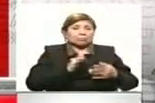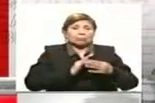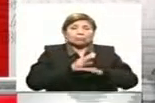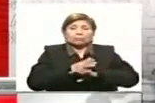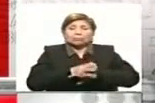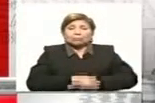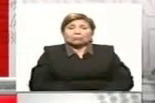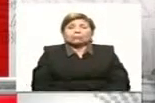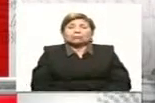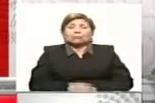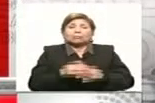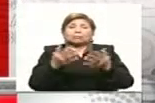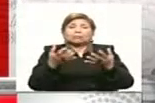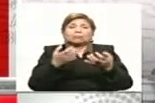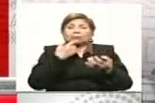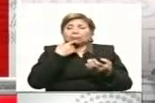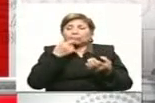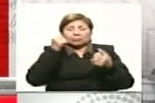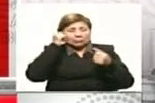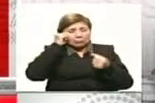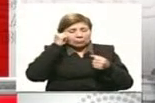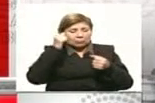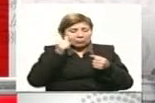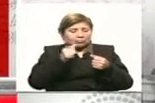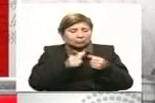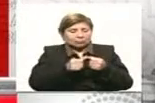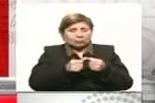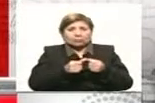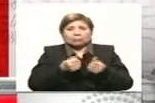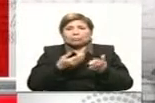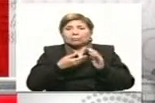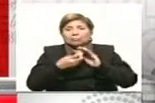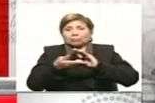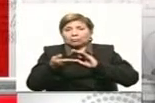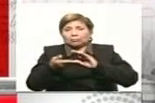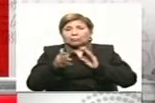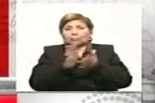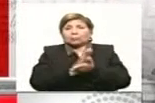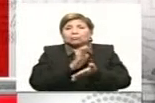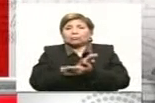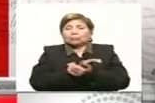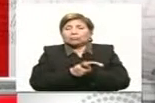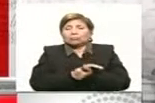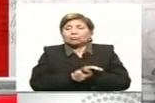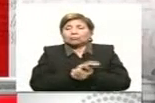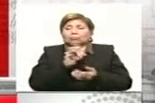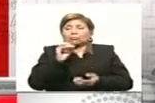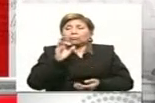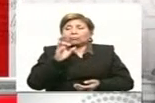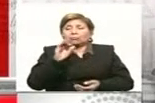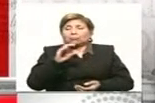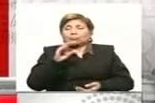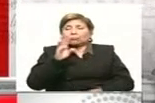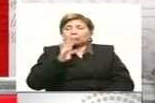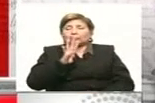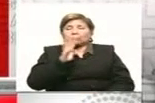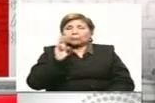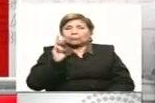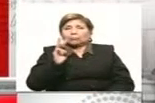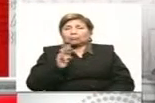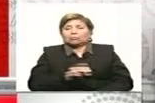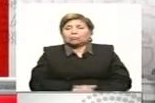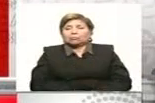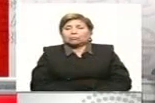intermedio, quisiera hacer recordar que he cursado un documento, el oficio 46,